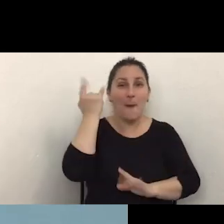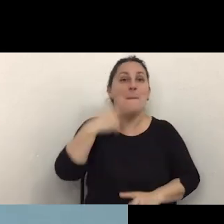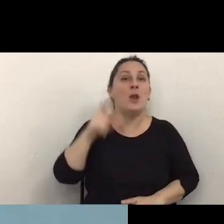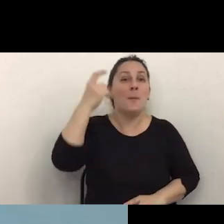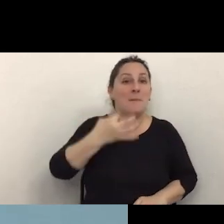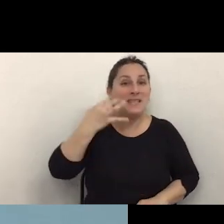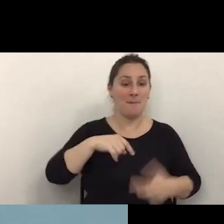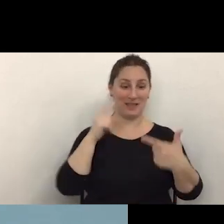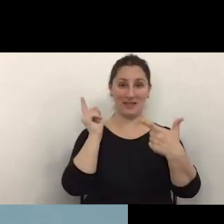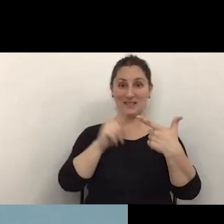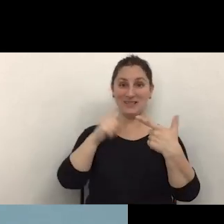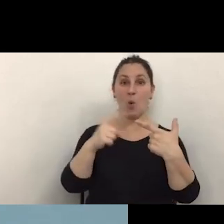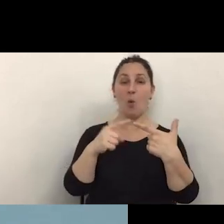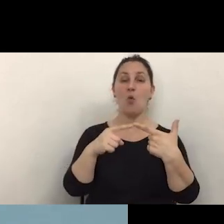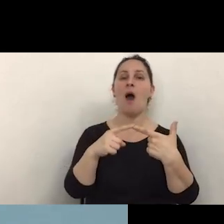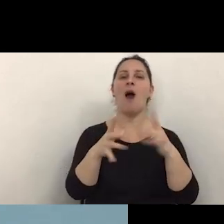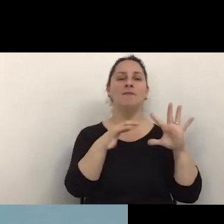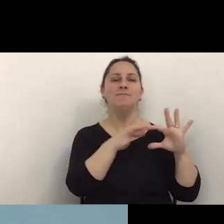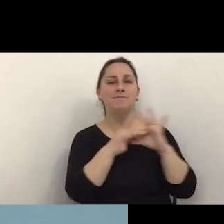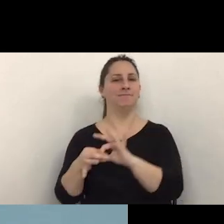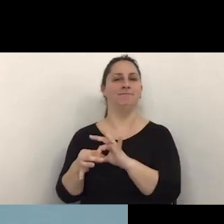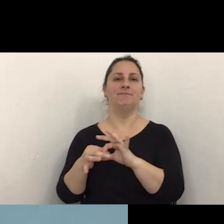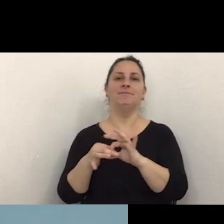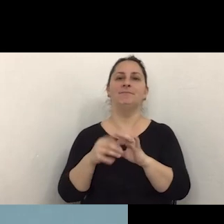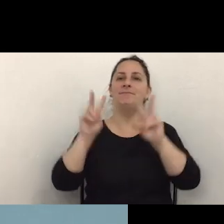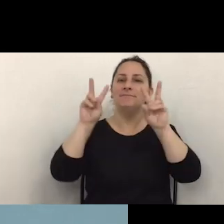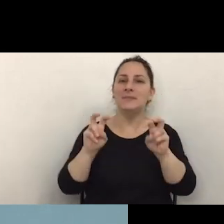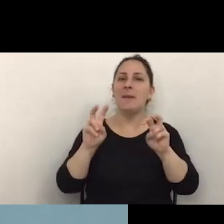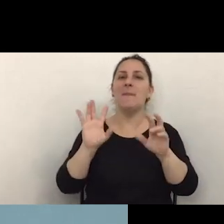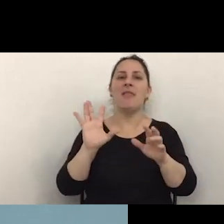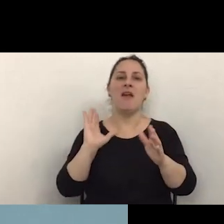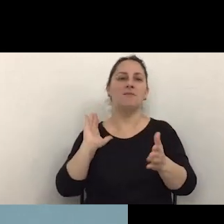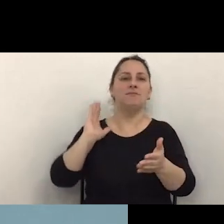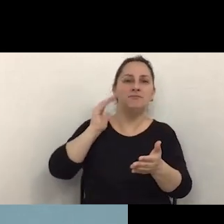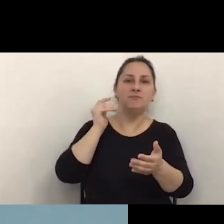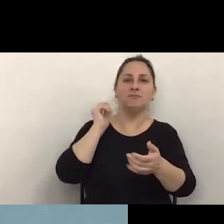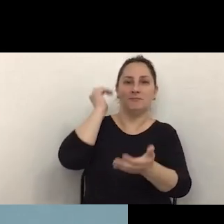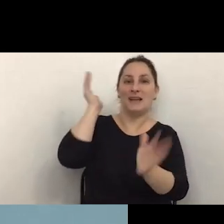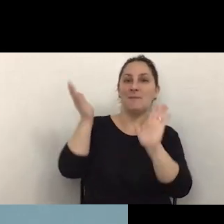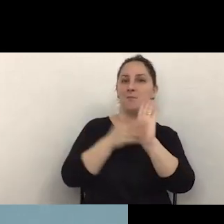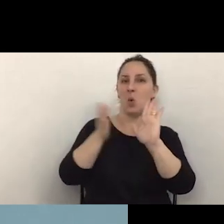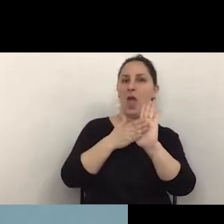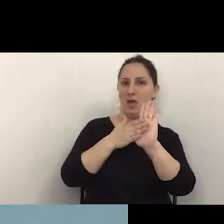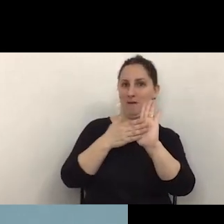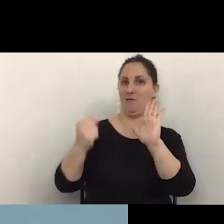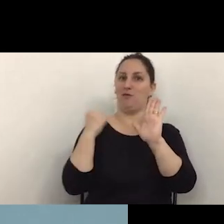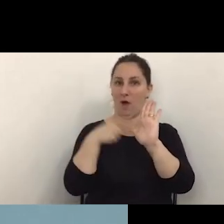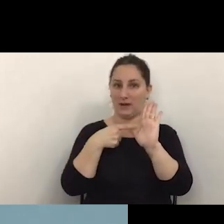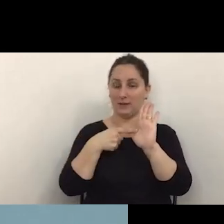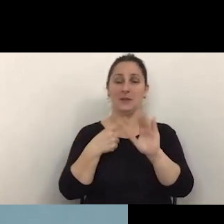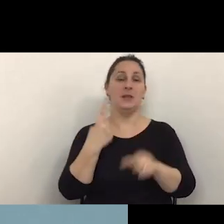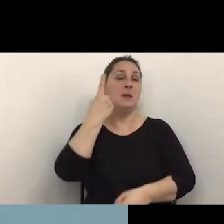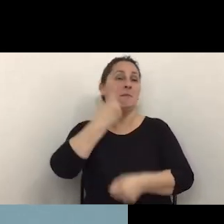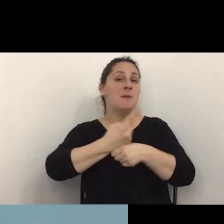segundas, se vinculan con esta cuestionada inversión de la carga de la prueba. Lo primero que yo voy a decir es